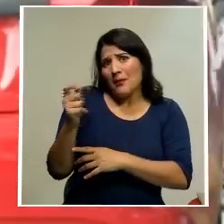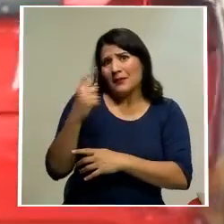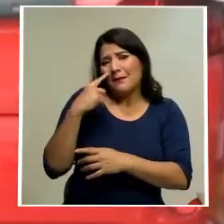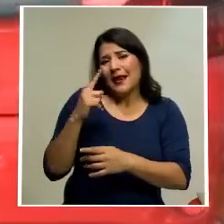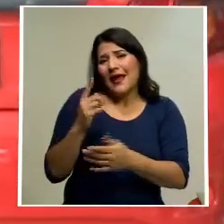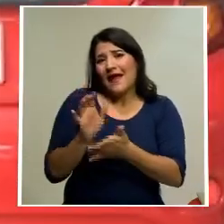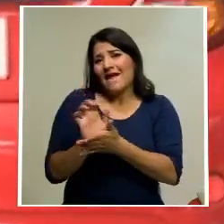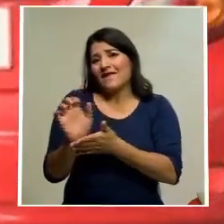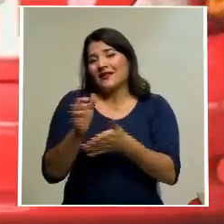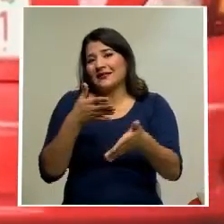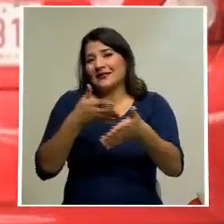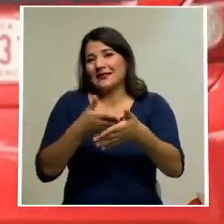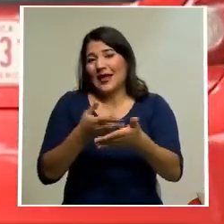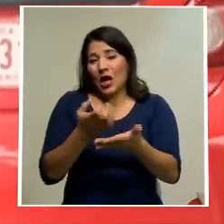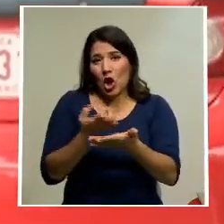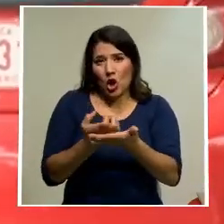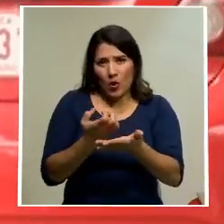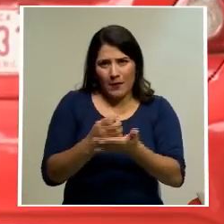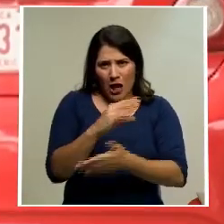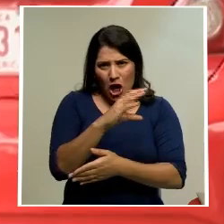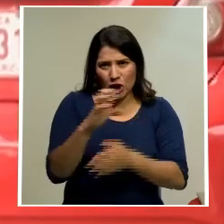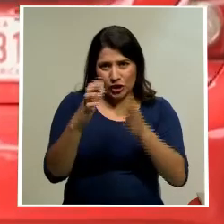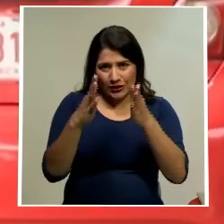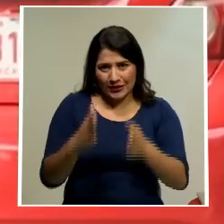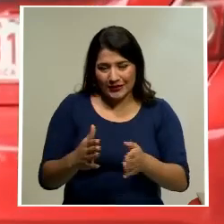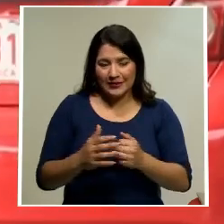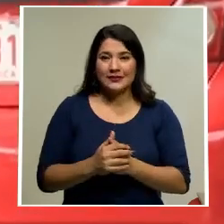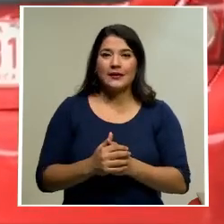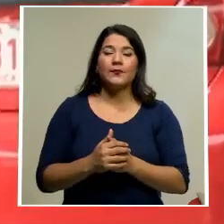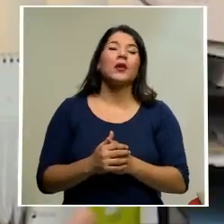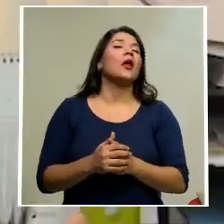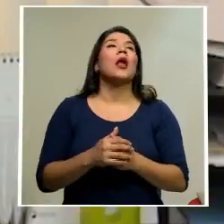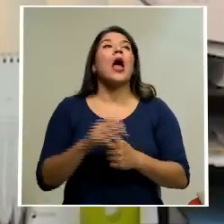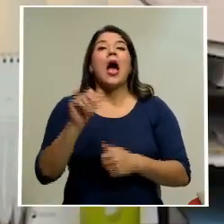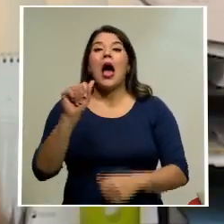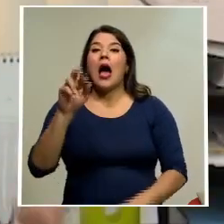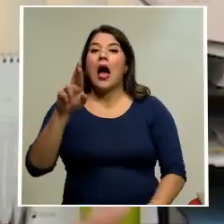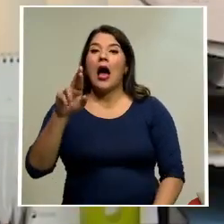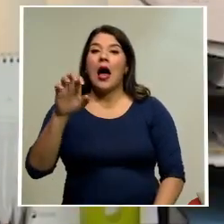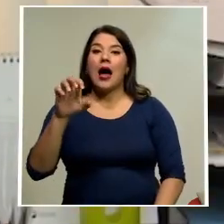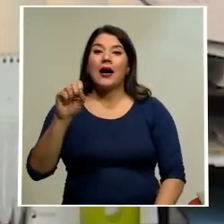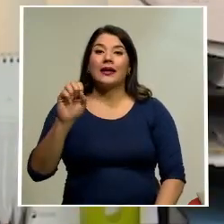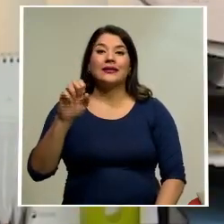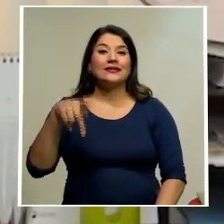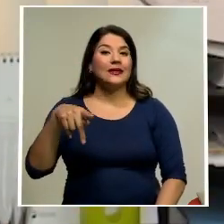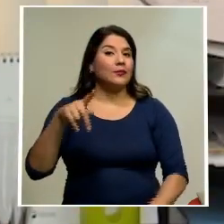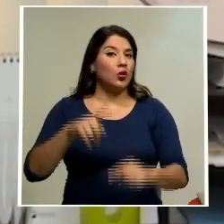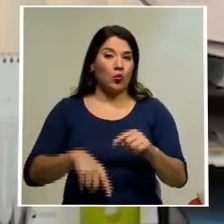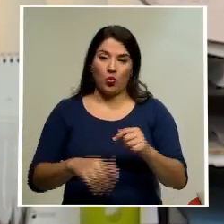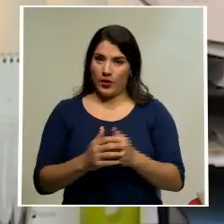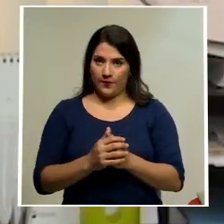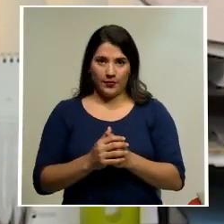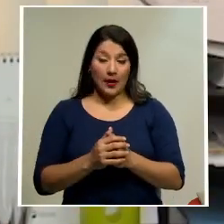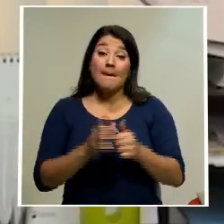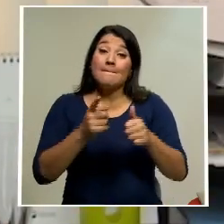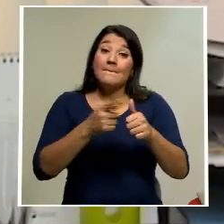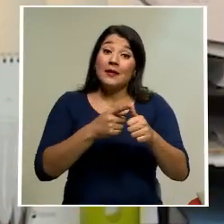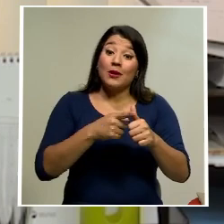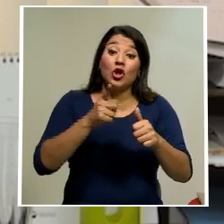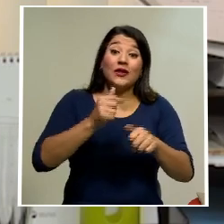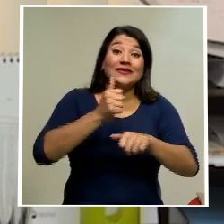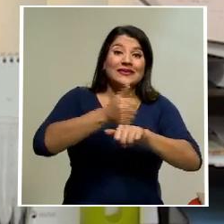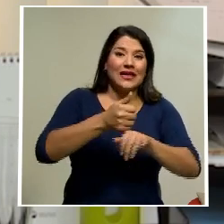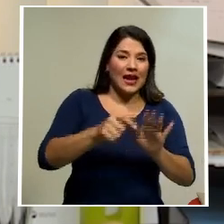familias? ARECEP no podría, primero que eso tendría que ser por ley. ARECEP no podría decir, no vamos